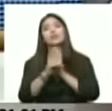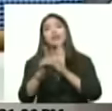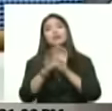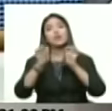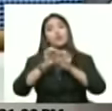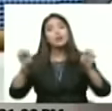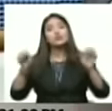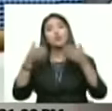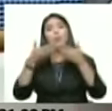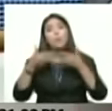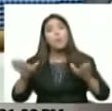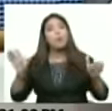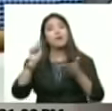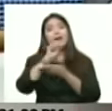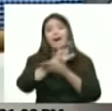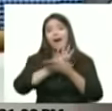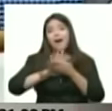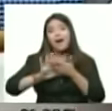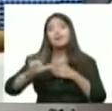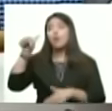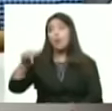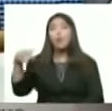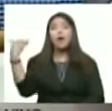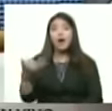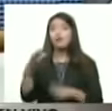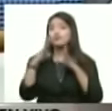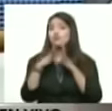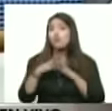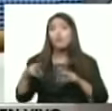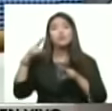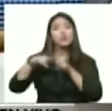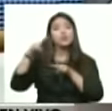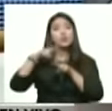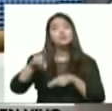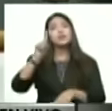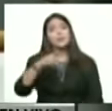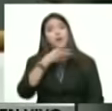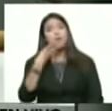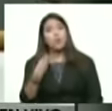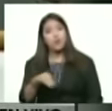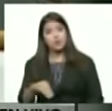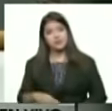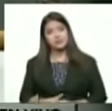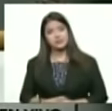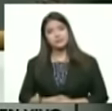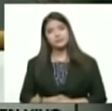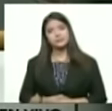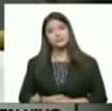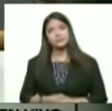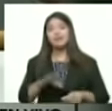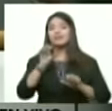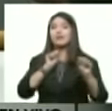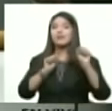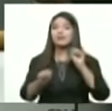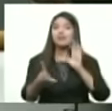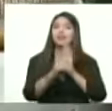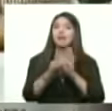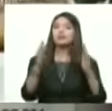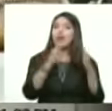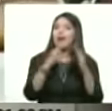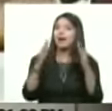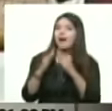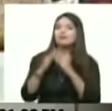pública gratuita y de calidad que hoy gozan nuestros niños, niñas y nuestros jóvenes, defender el derecho a la vivienda y, bueno,